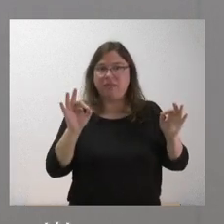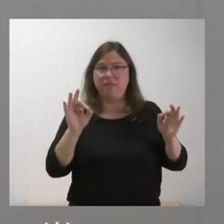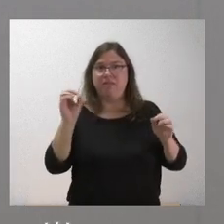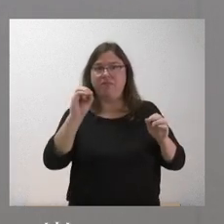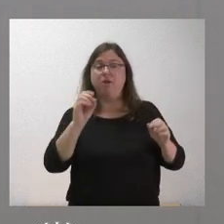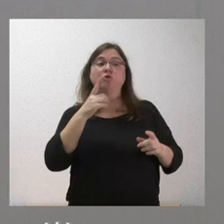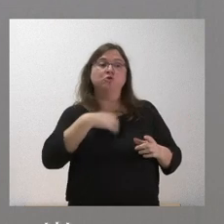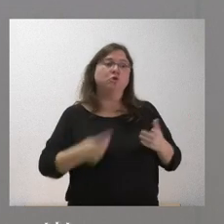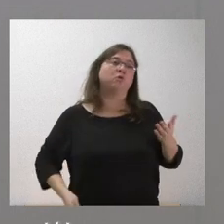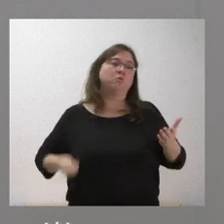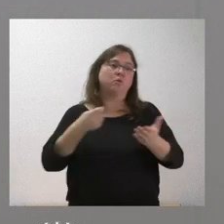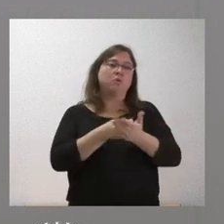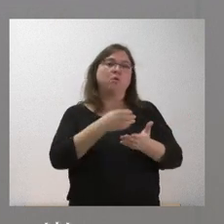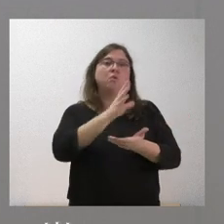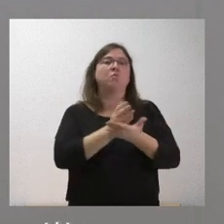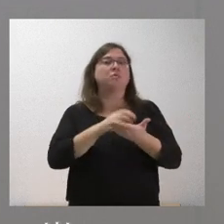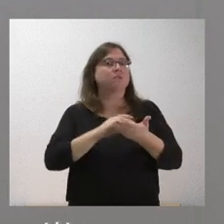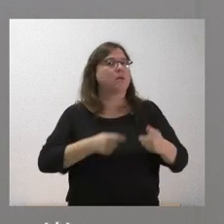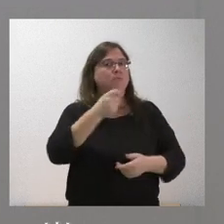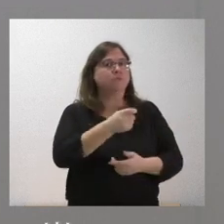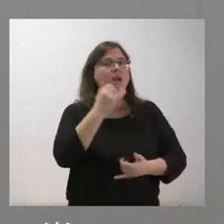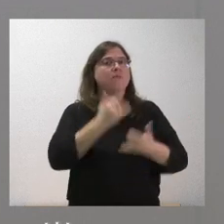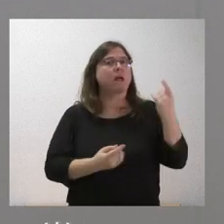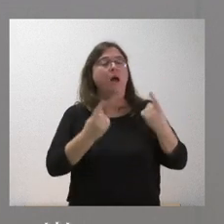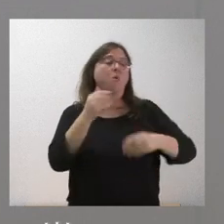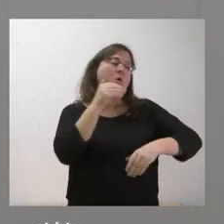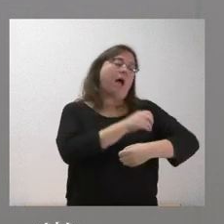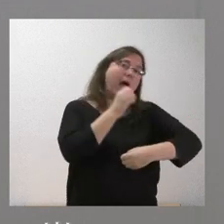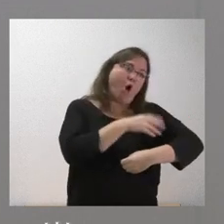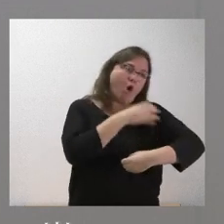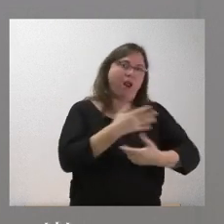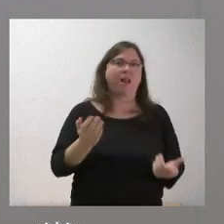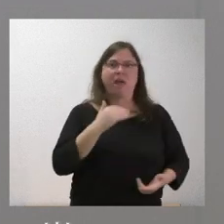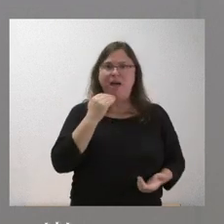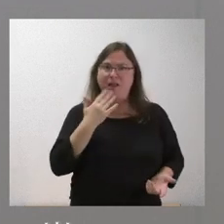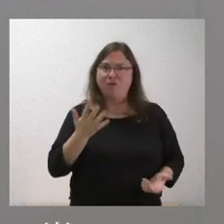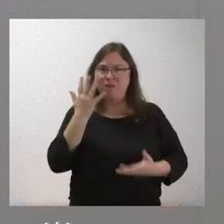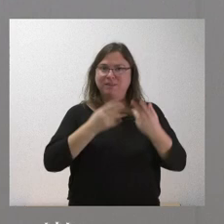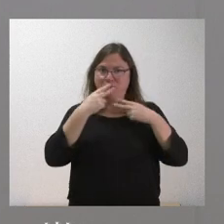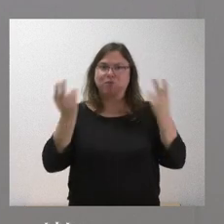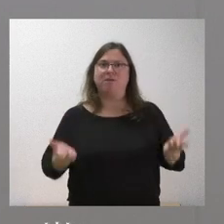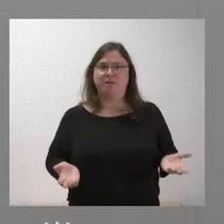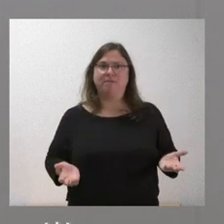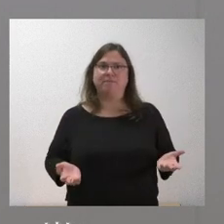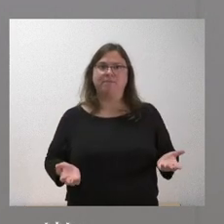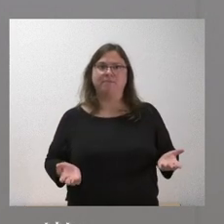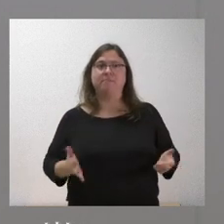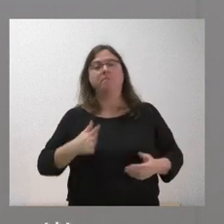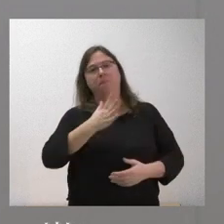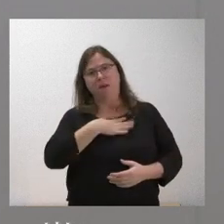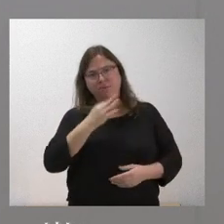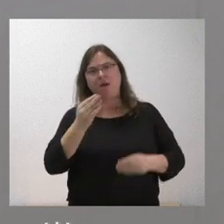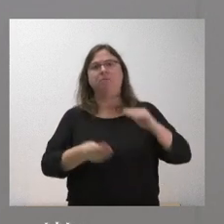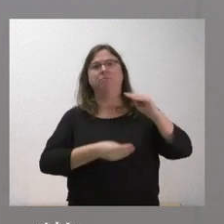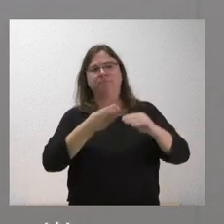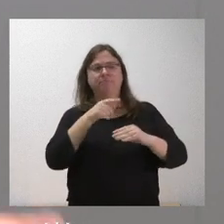León y al final también hay posibilidades de algunos ahorros en el ámbito de la Administración pública que se pueden aplicar en